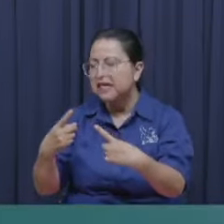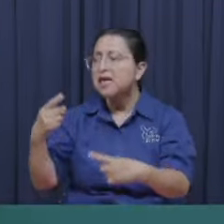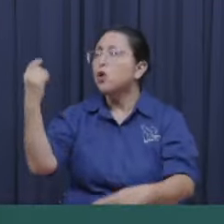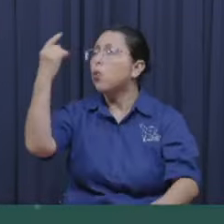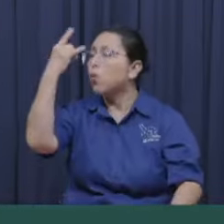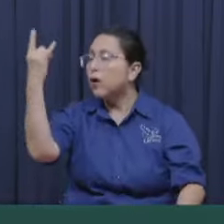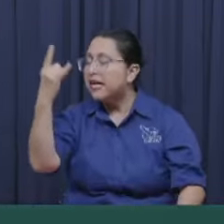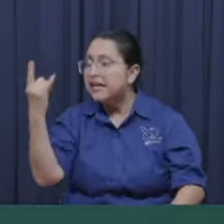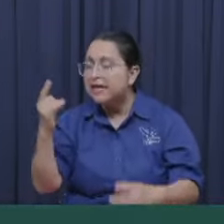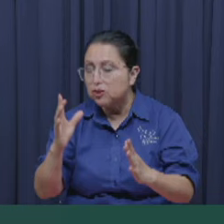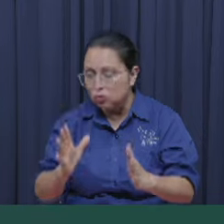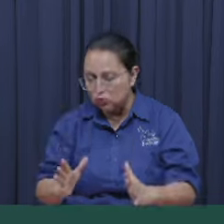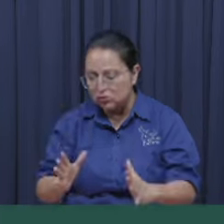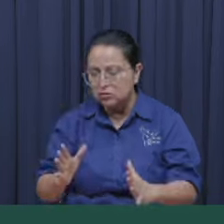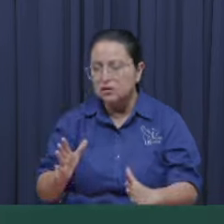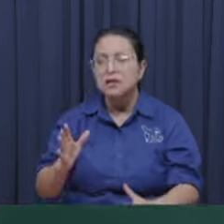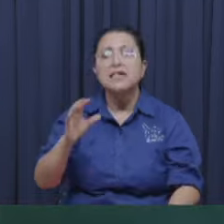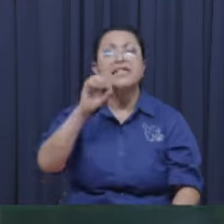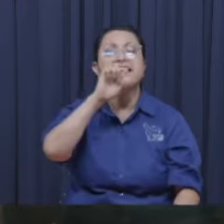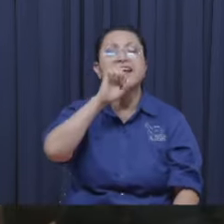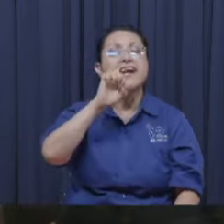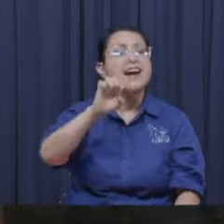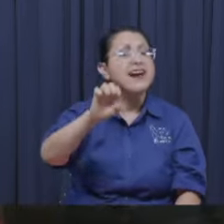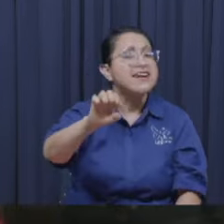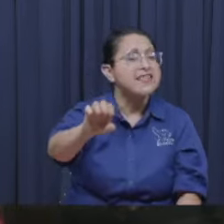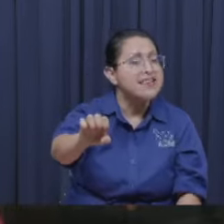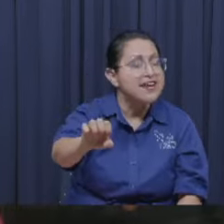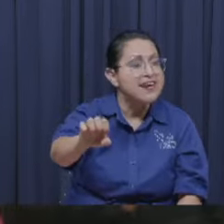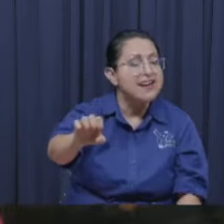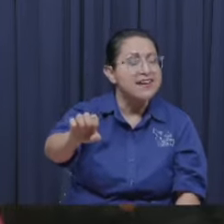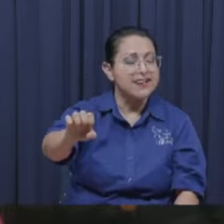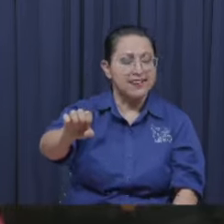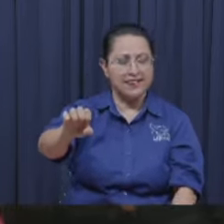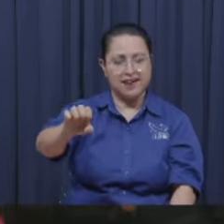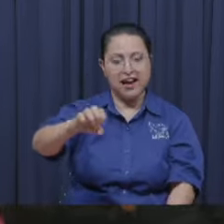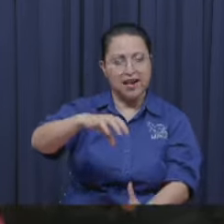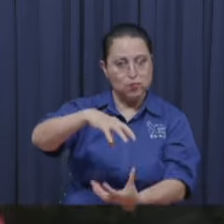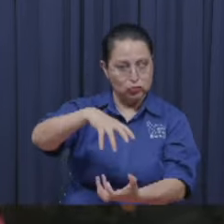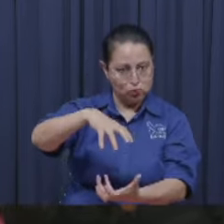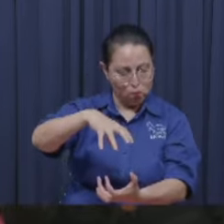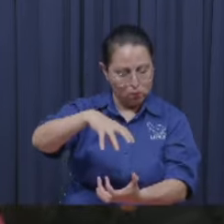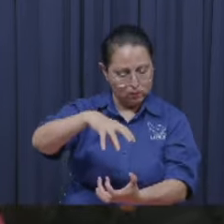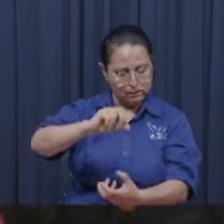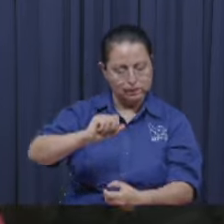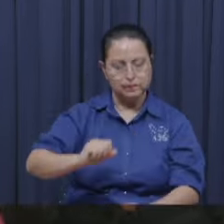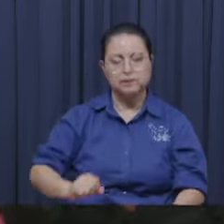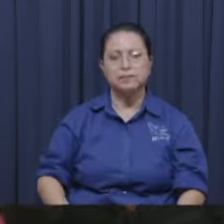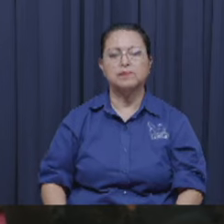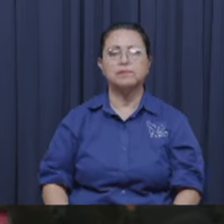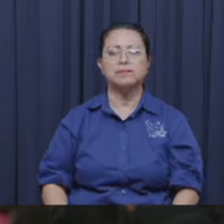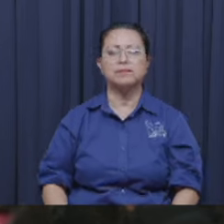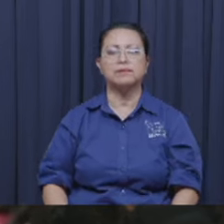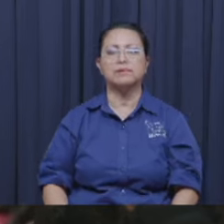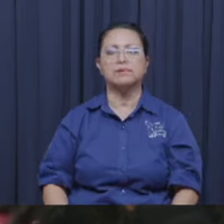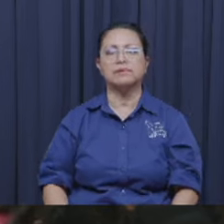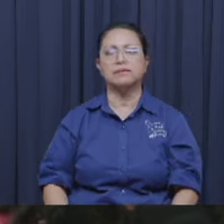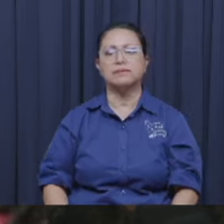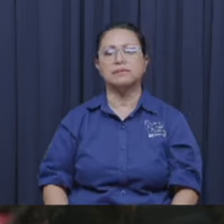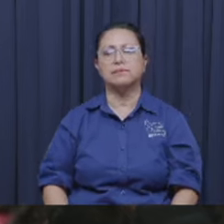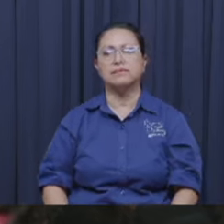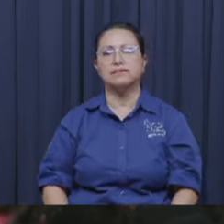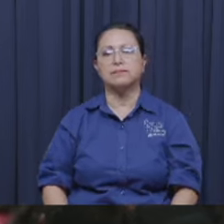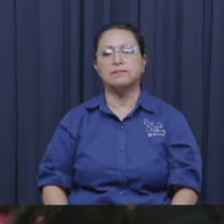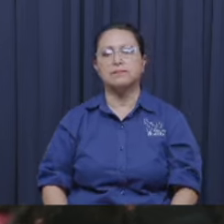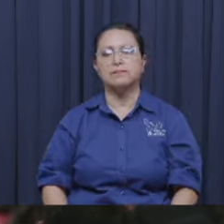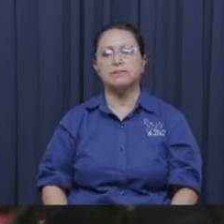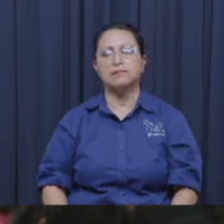y van a engañar a muchos. Eso es lo que está diciendo ahí. Y entonces, pero aquí es lo conducente, que lo que tenemos